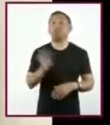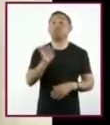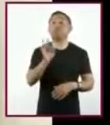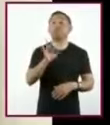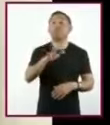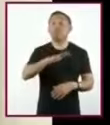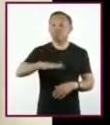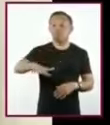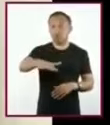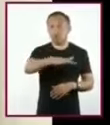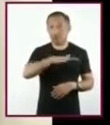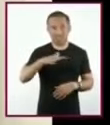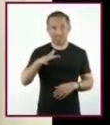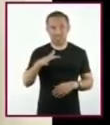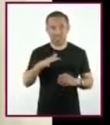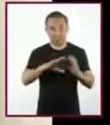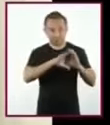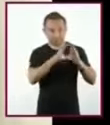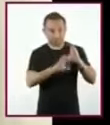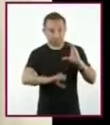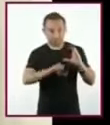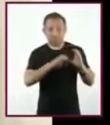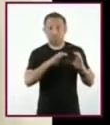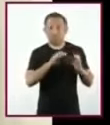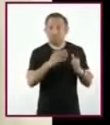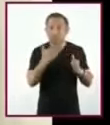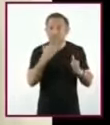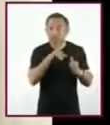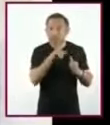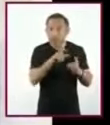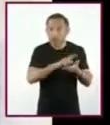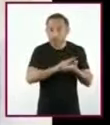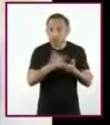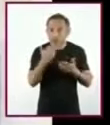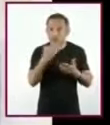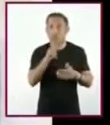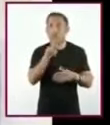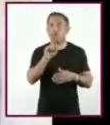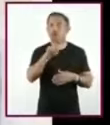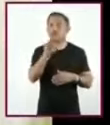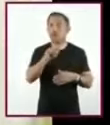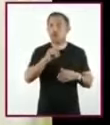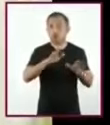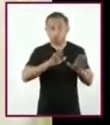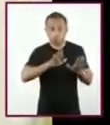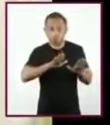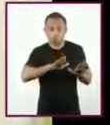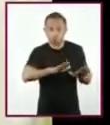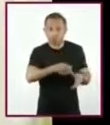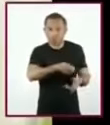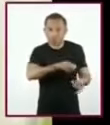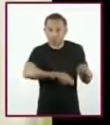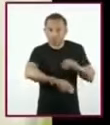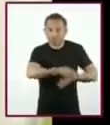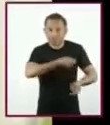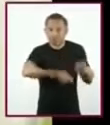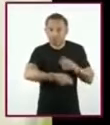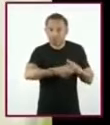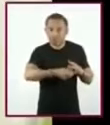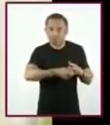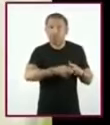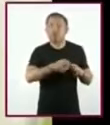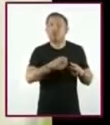zona que sabes que no hay unos drenajes apropiados o que el agua viene de un pozo, okay. La contaminación de los suelos proviene